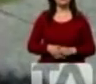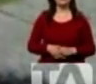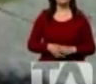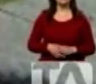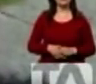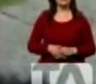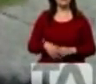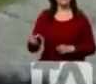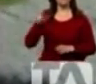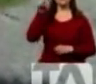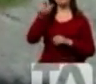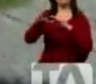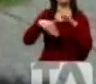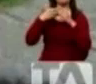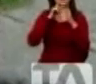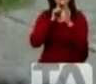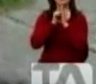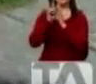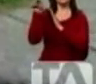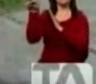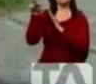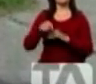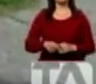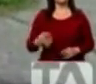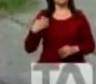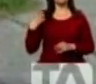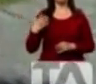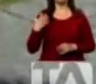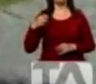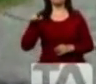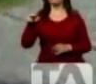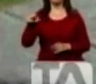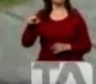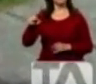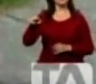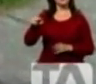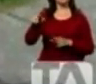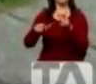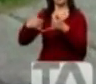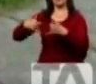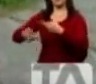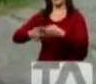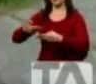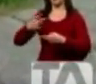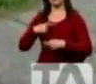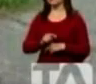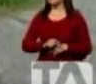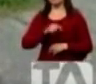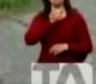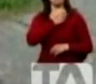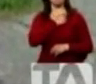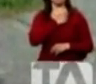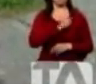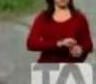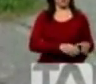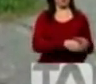A nuestro correo ha llegado una denuncia que manifiesta la molestia que generan las personas de ciertos locales comerciales al adueñarse de